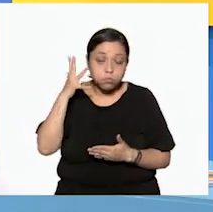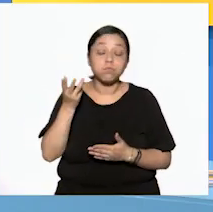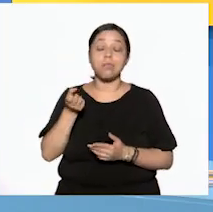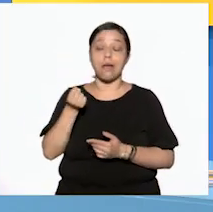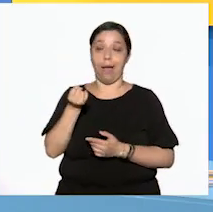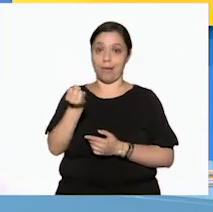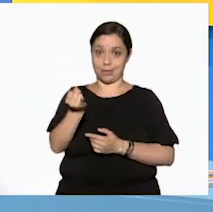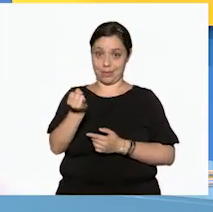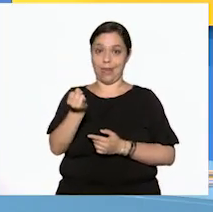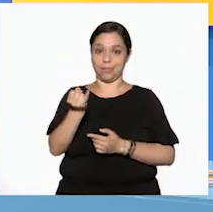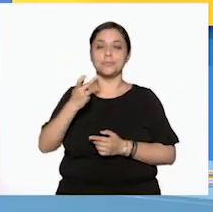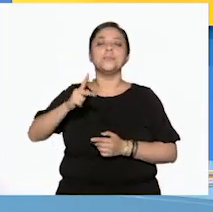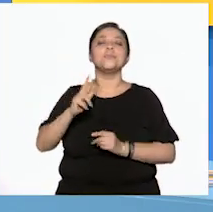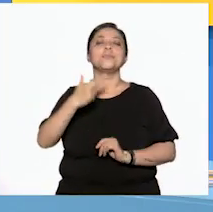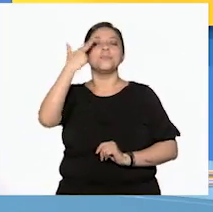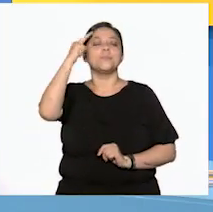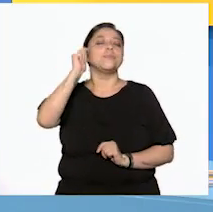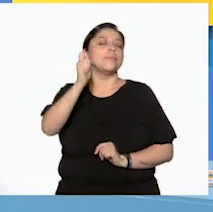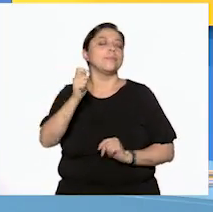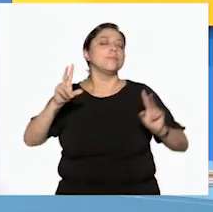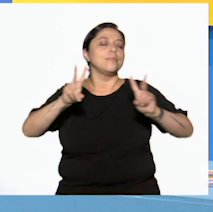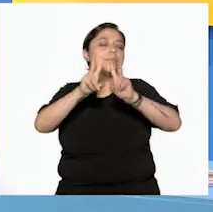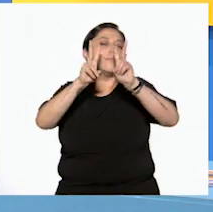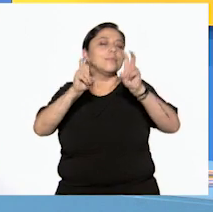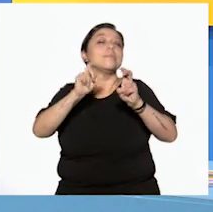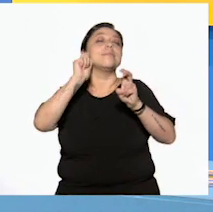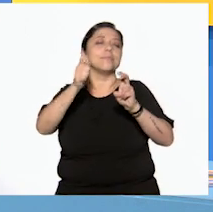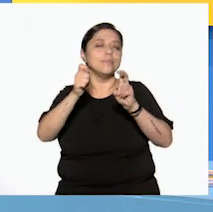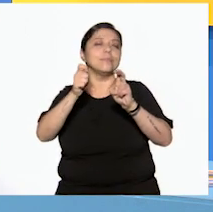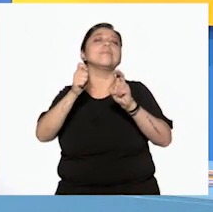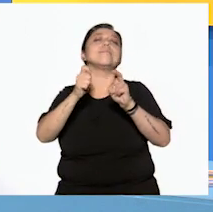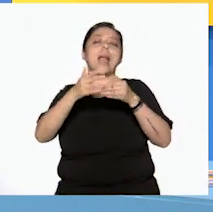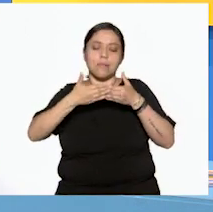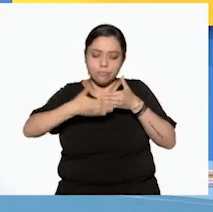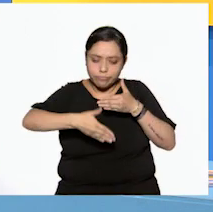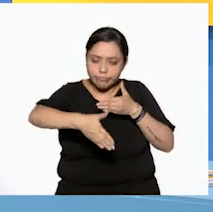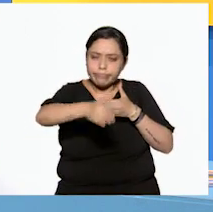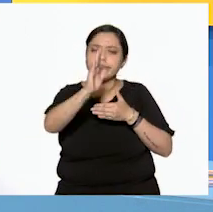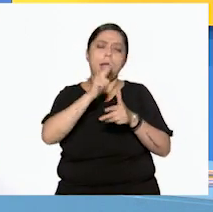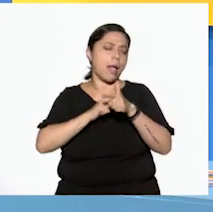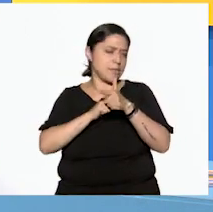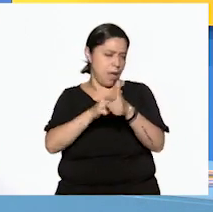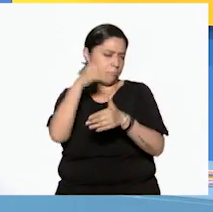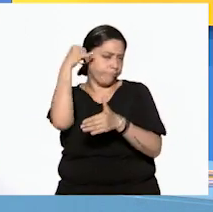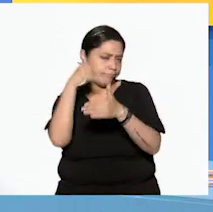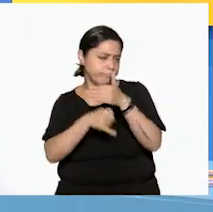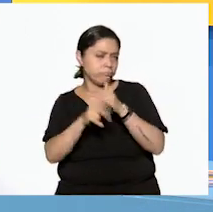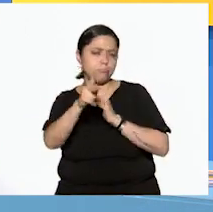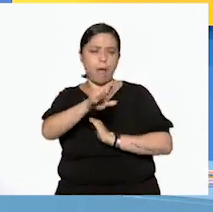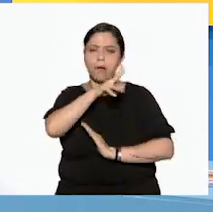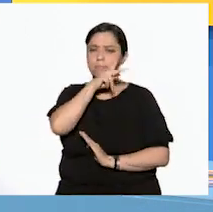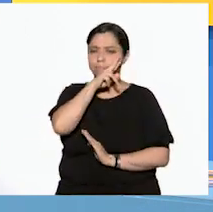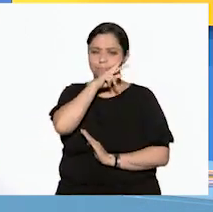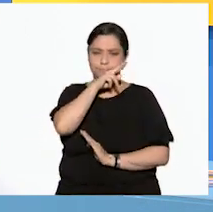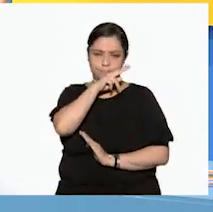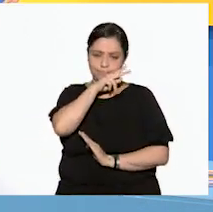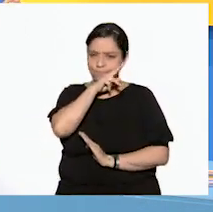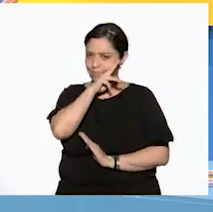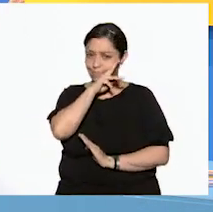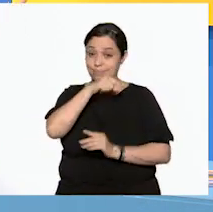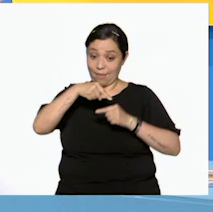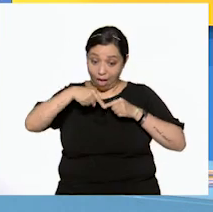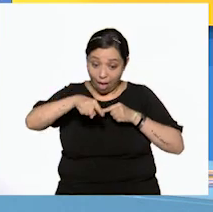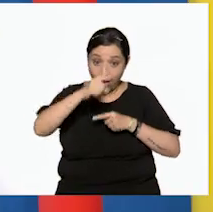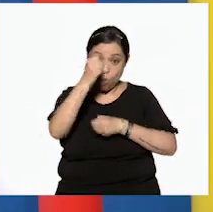Pero recuerda que todos estos temas los estudiaremos con mayor detenimiento. Así que no te preocupes, tenemos todo el